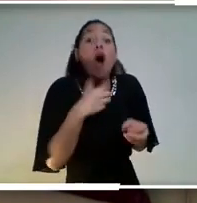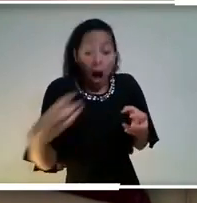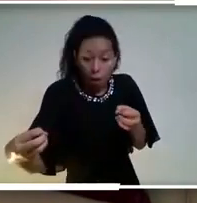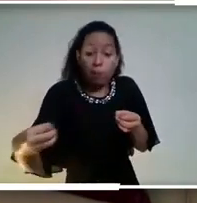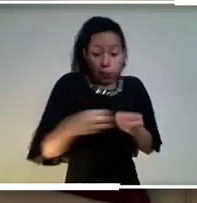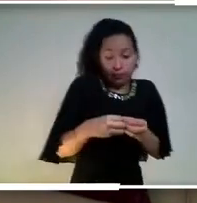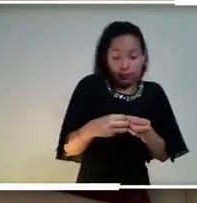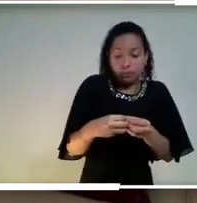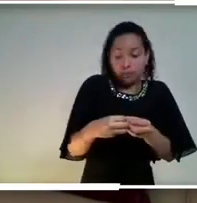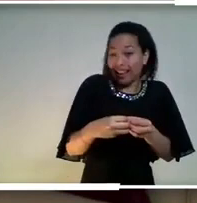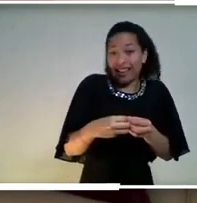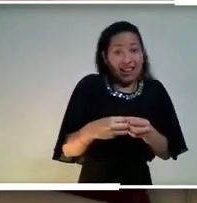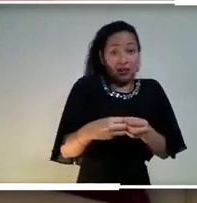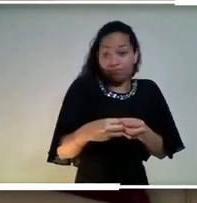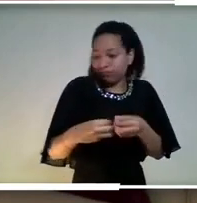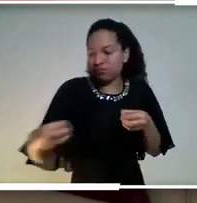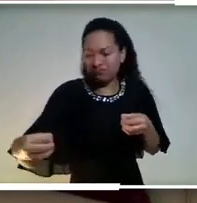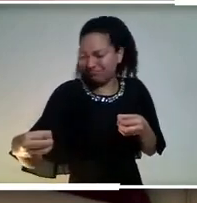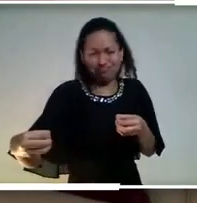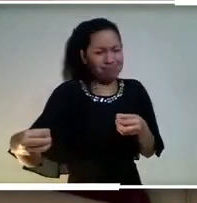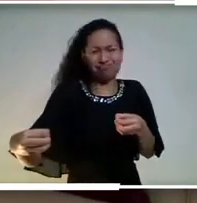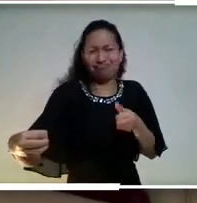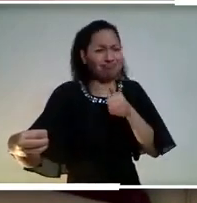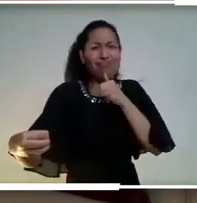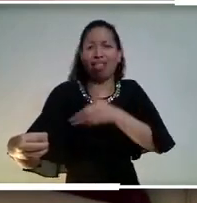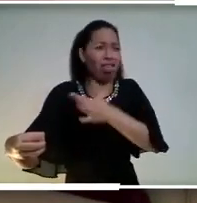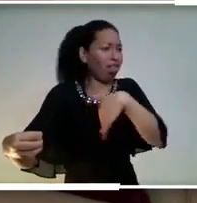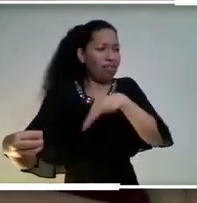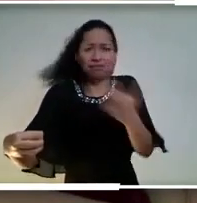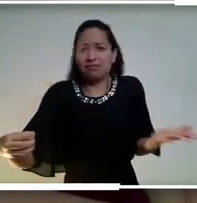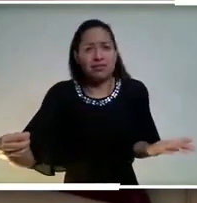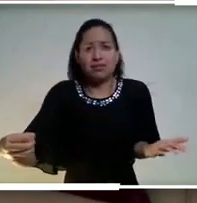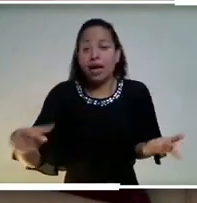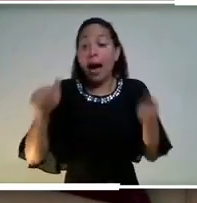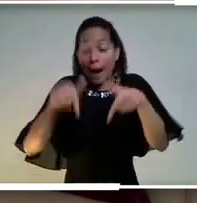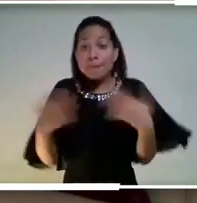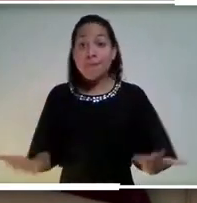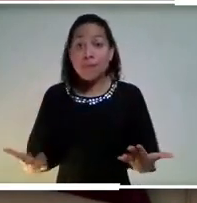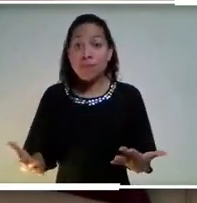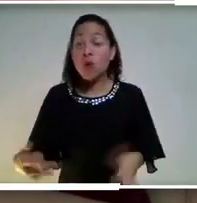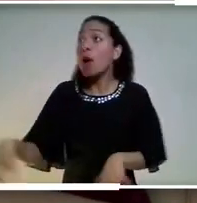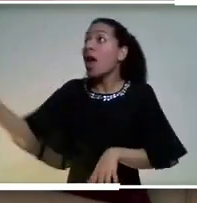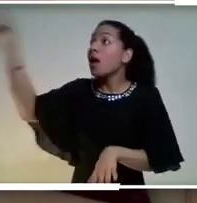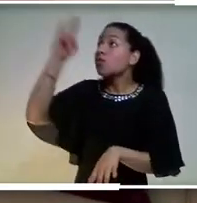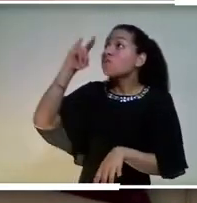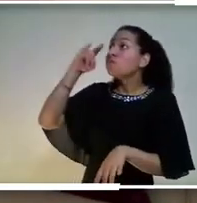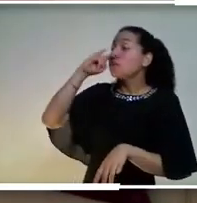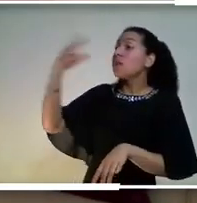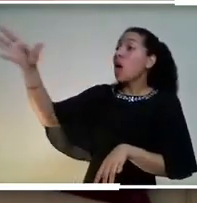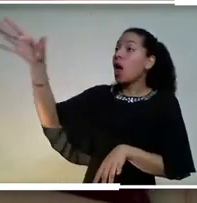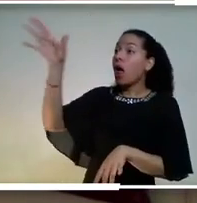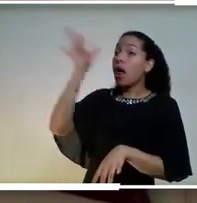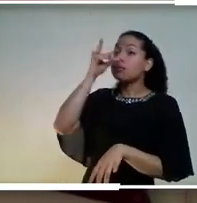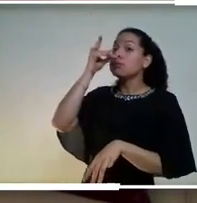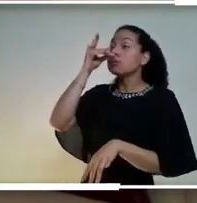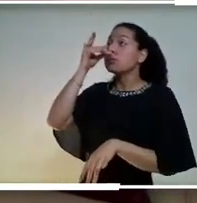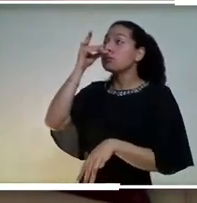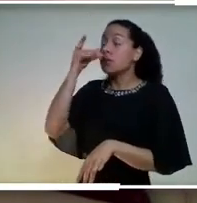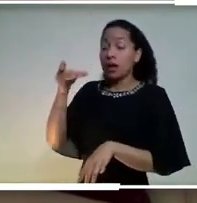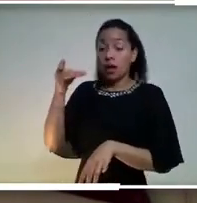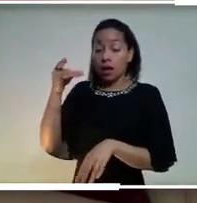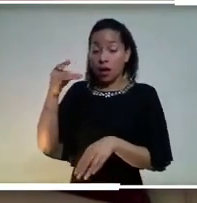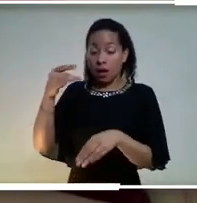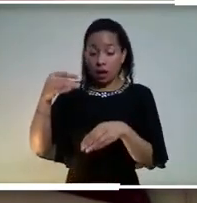agua por eso amados cuando el aliento de vida se separa del cuerpo ya no existe más el ser viviente la persona